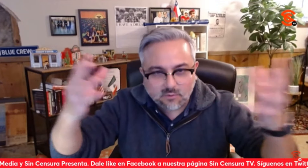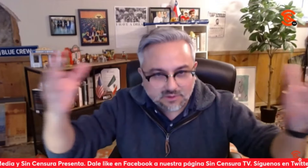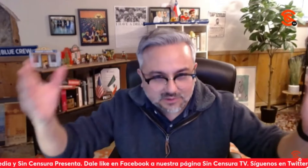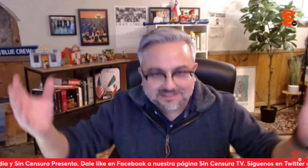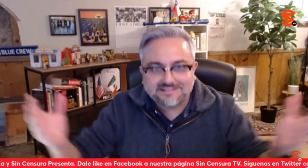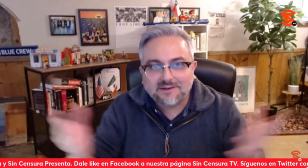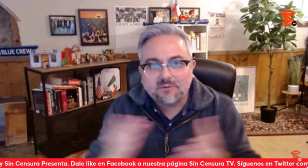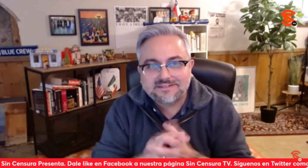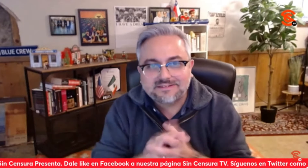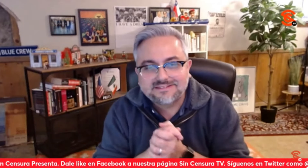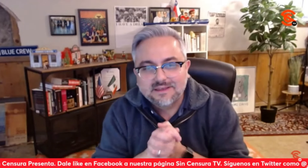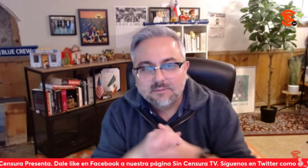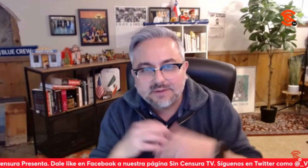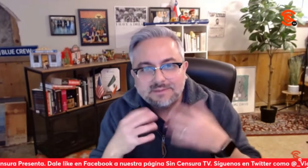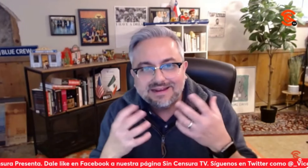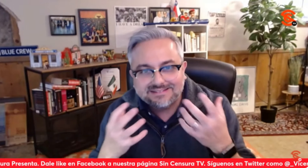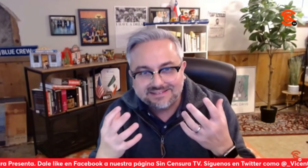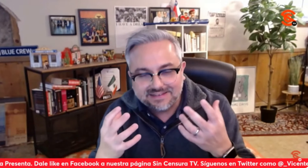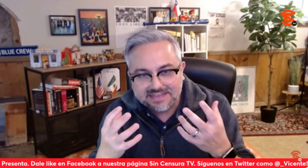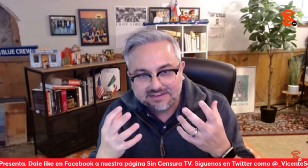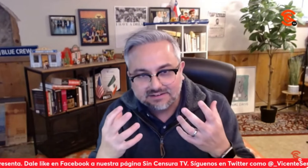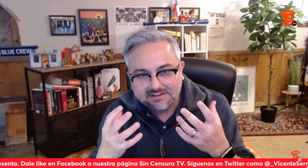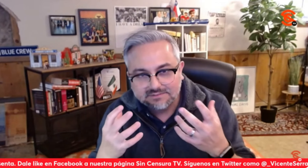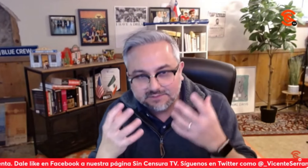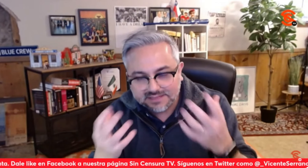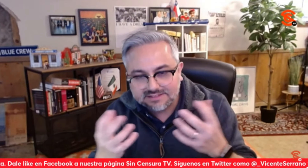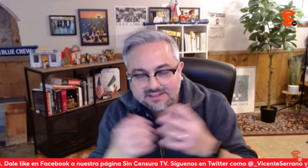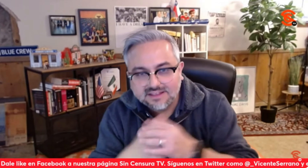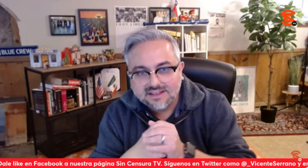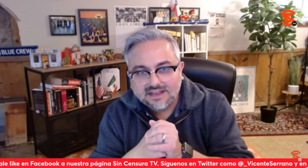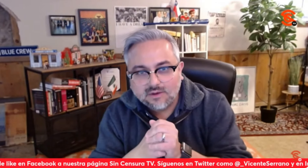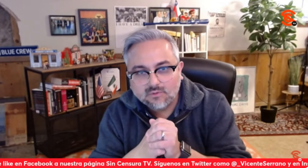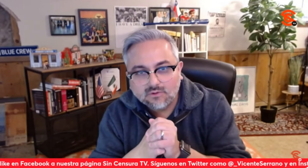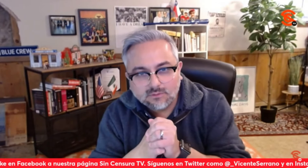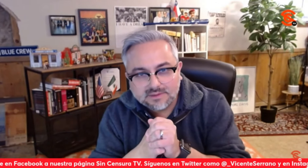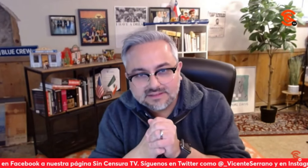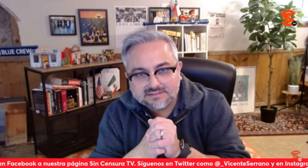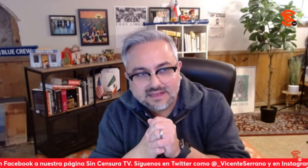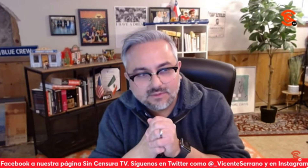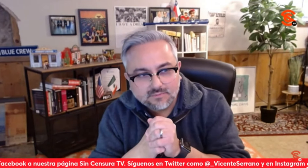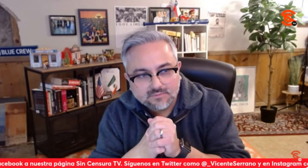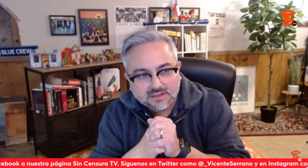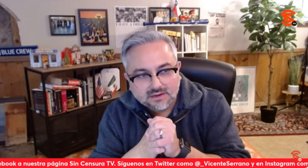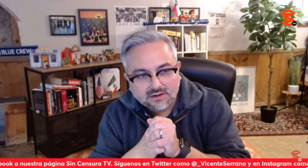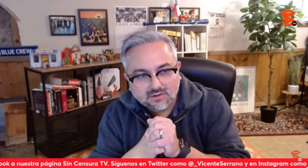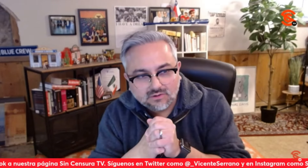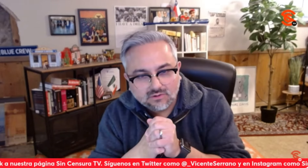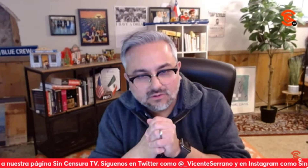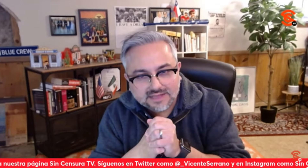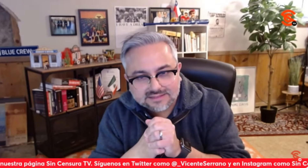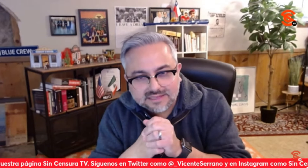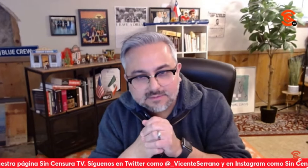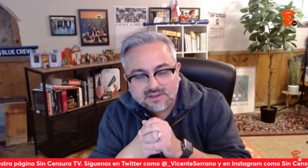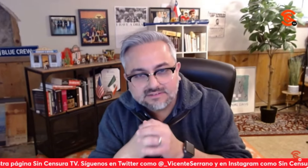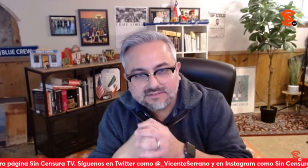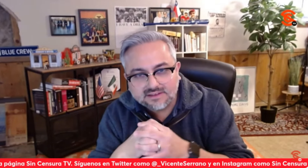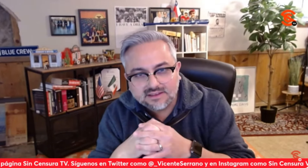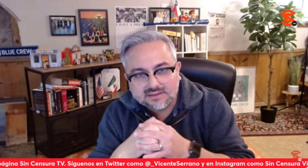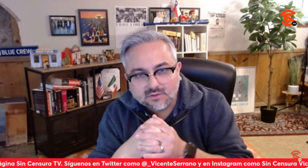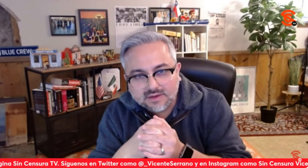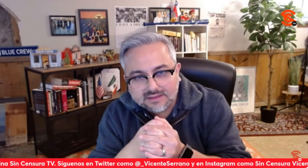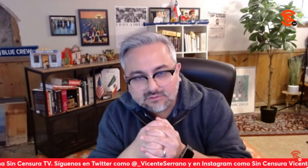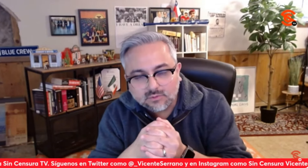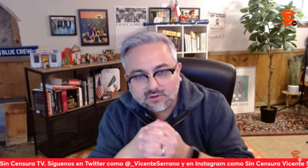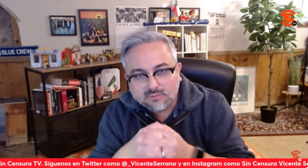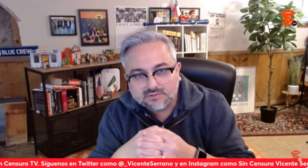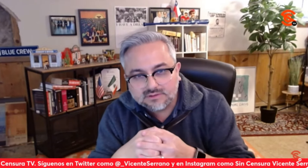gente, de acuerdo a estas encuestas, prevalecerían frente a un golpe de Estado, lo negativo es que